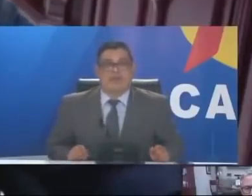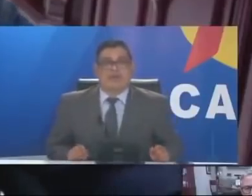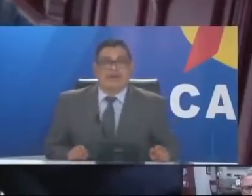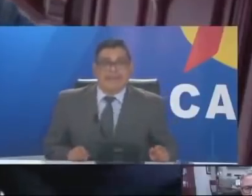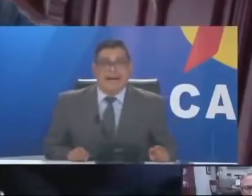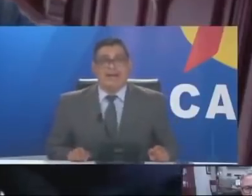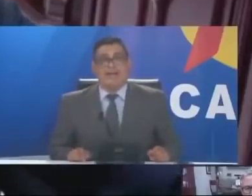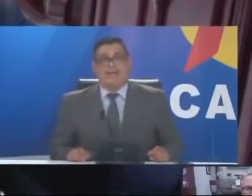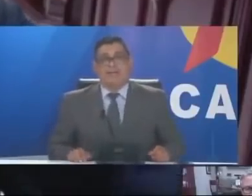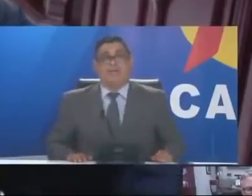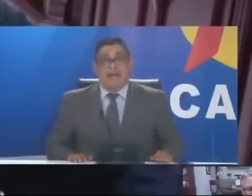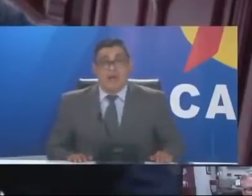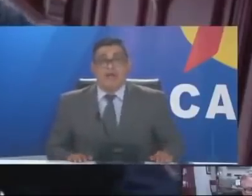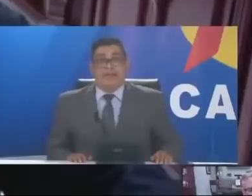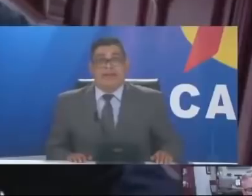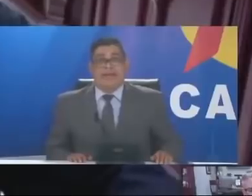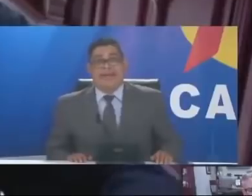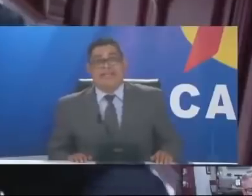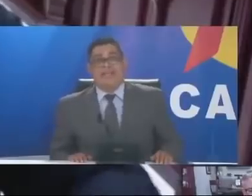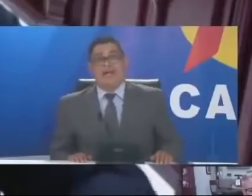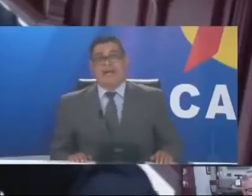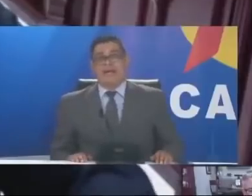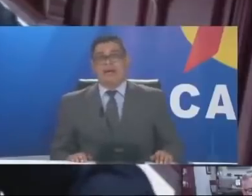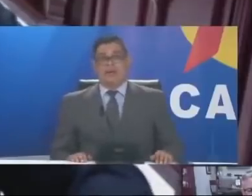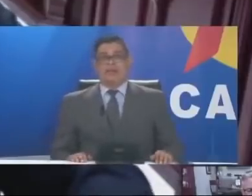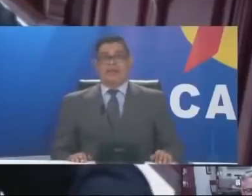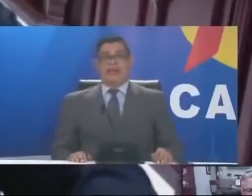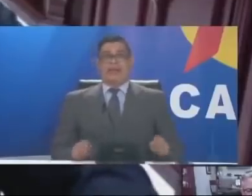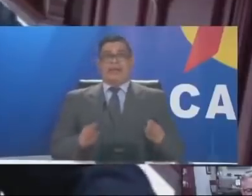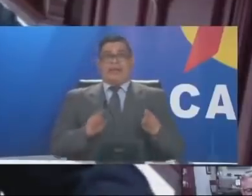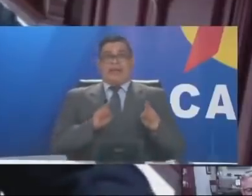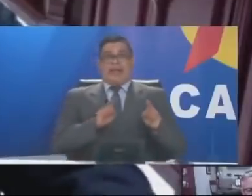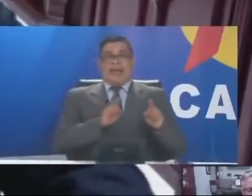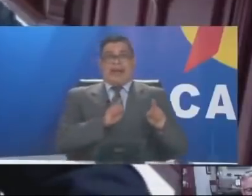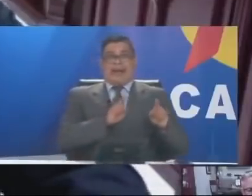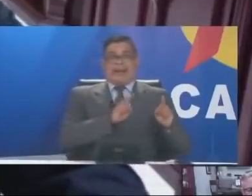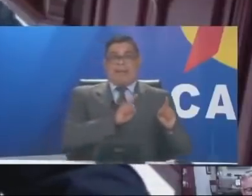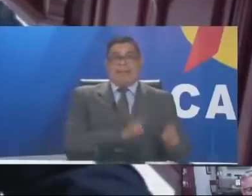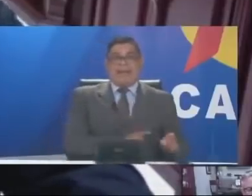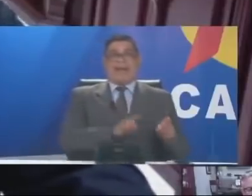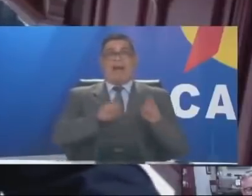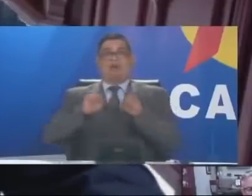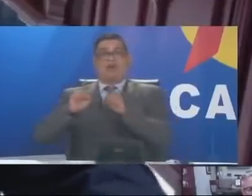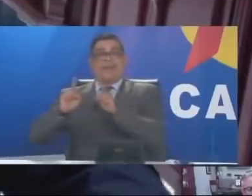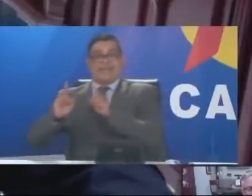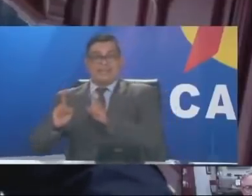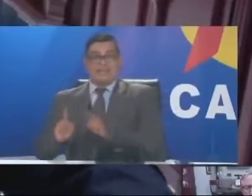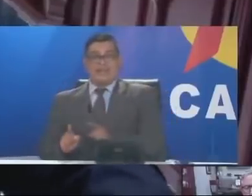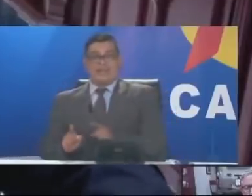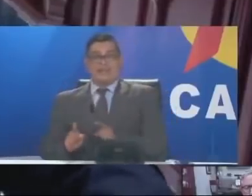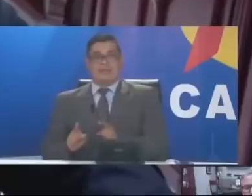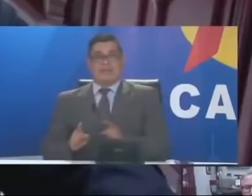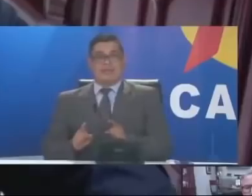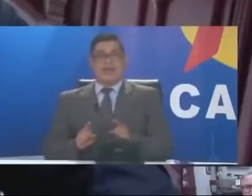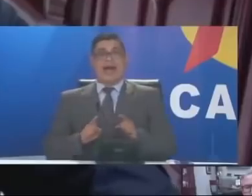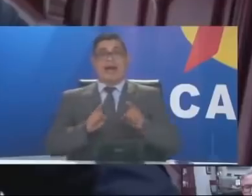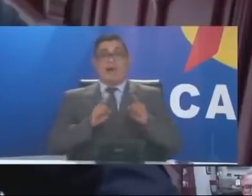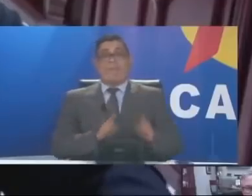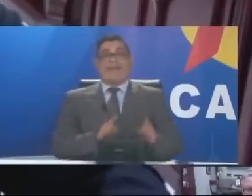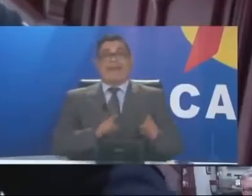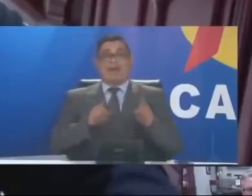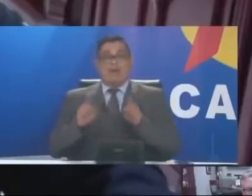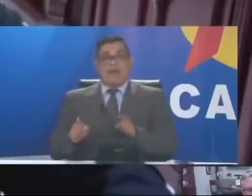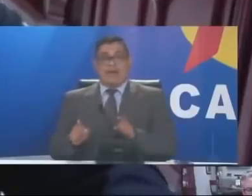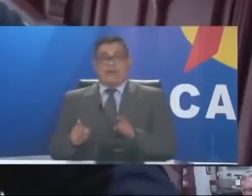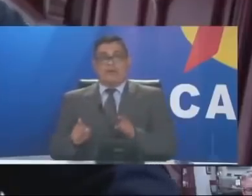del pastor general fundador de la iglesia en el orden de respetar las autoridades civiles y